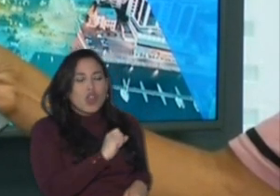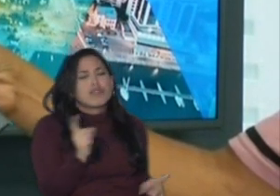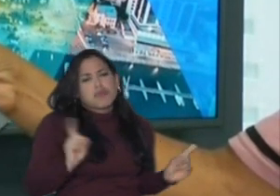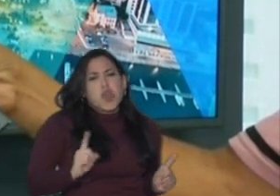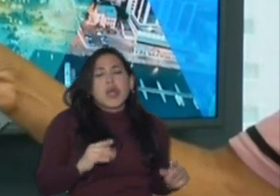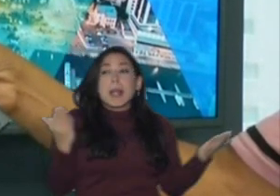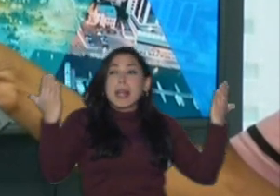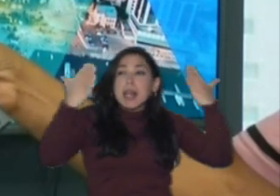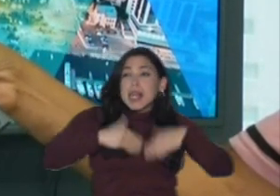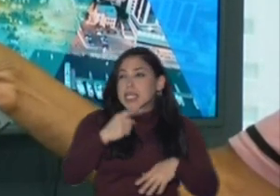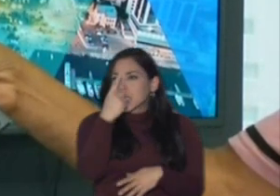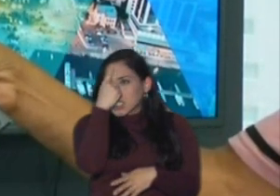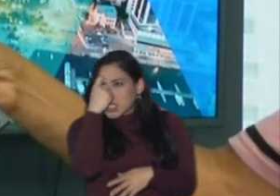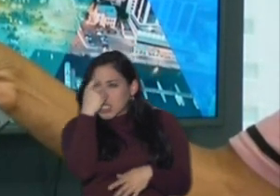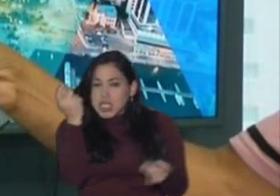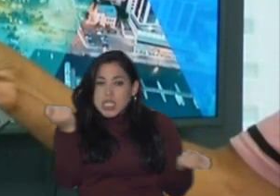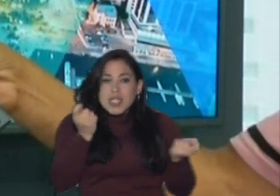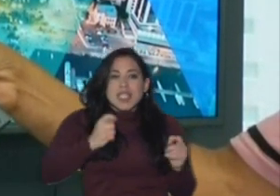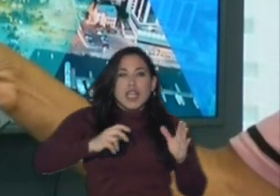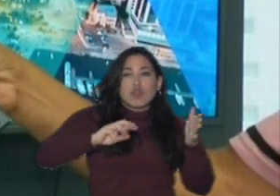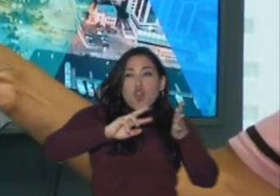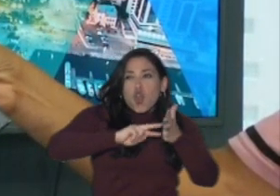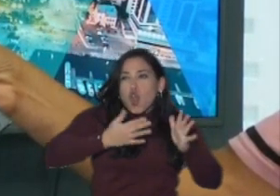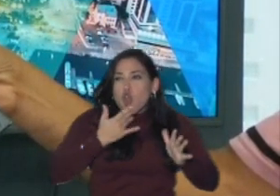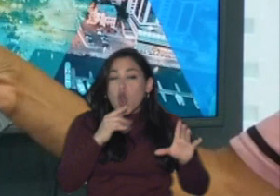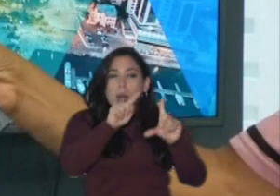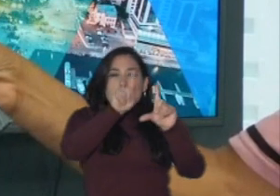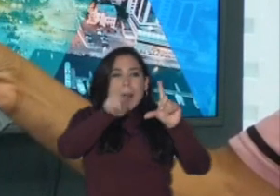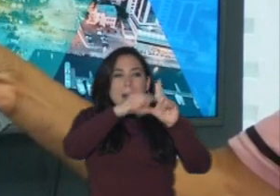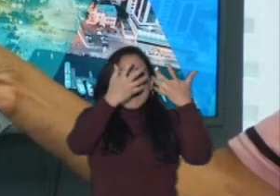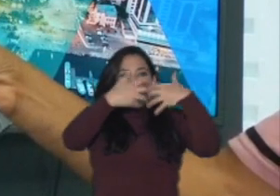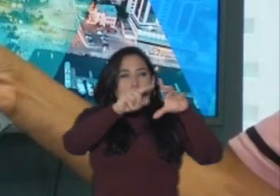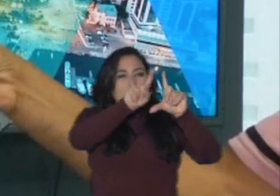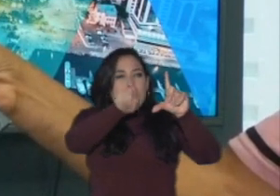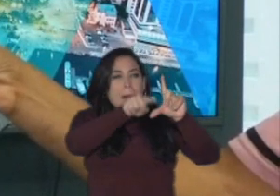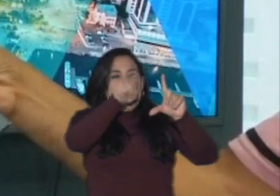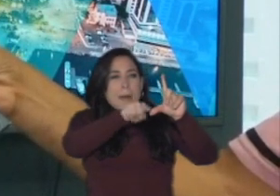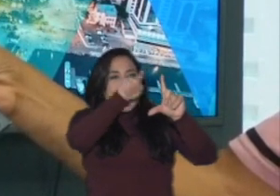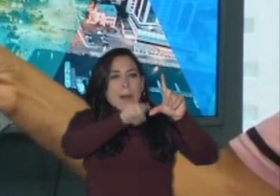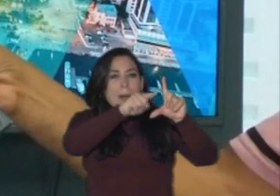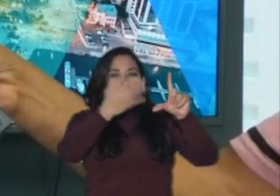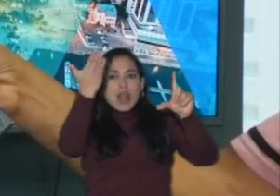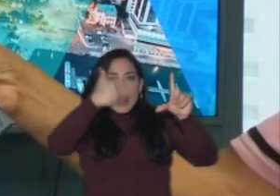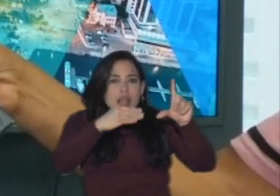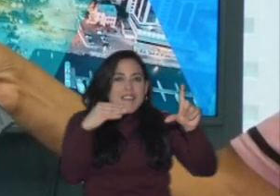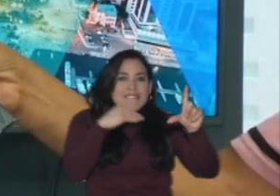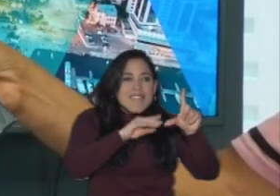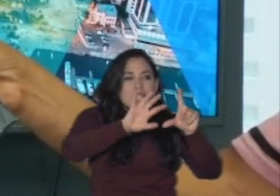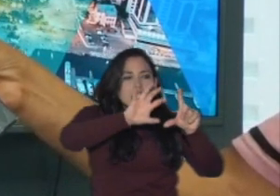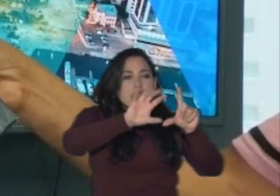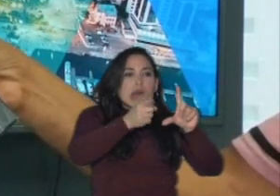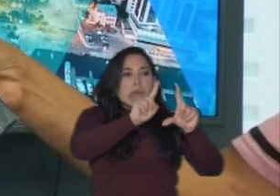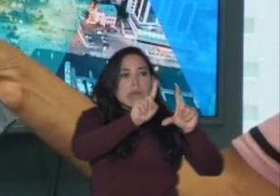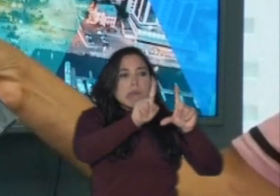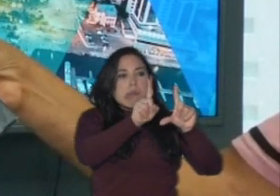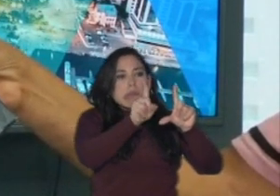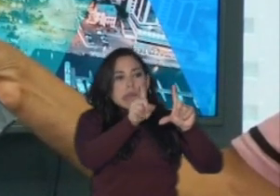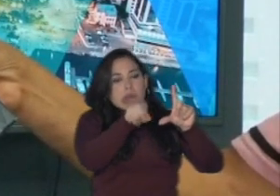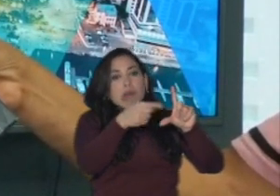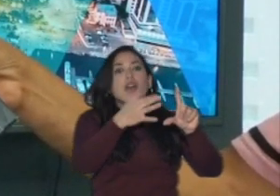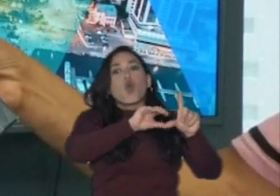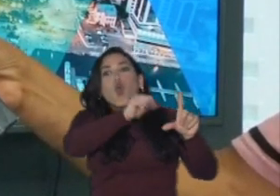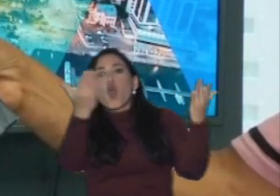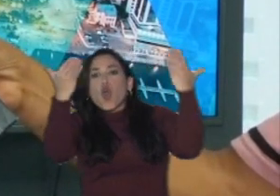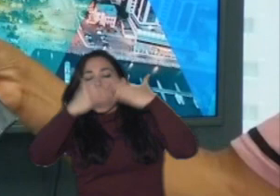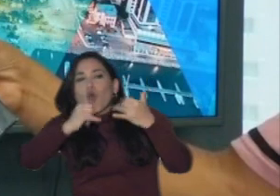que hacen es algunos que alteran la electrónica del medidor y otros, digamos, que juntan las entradas y la salida, pero de manera muy sutil, pues porque